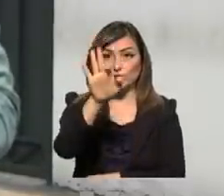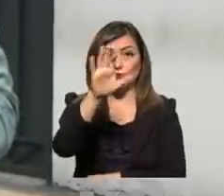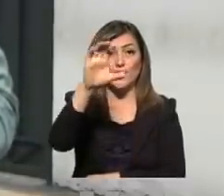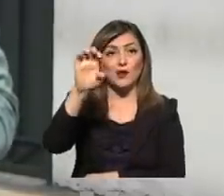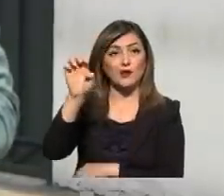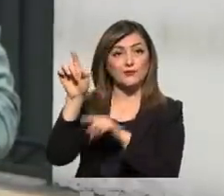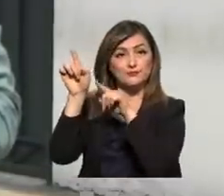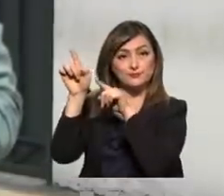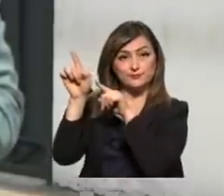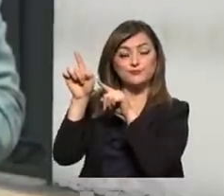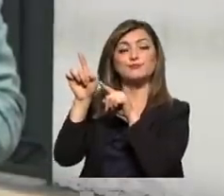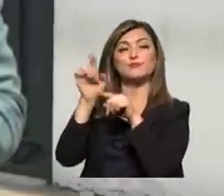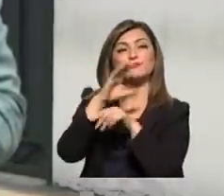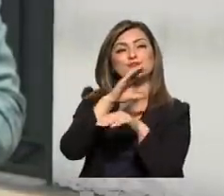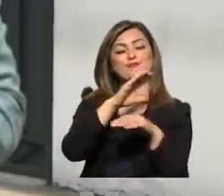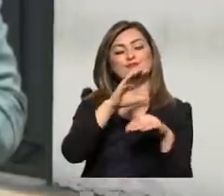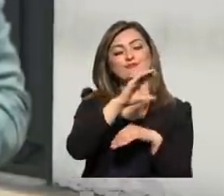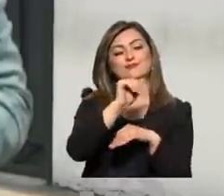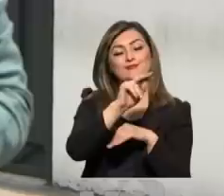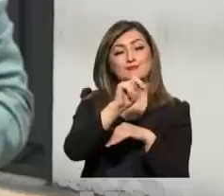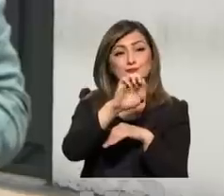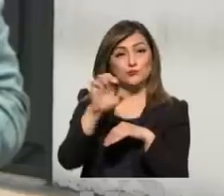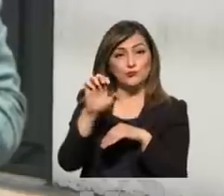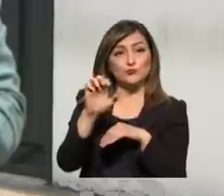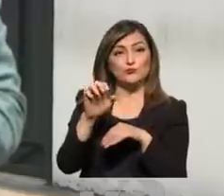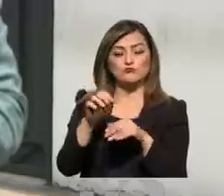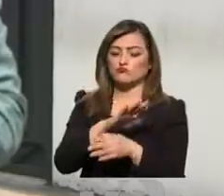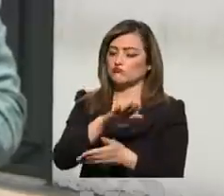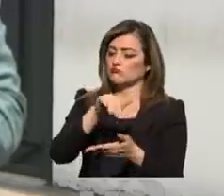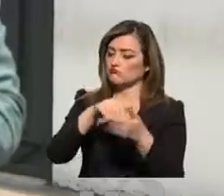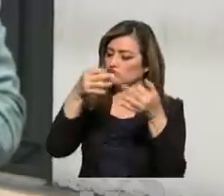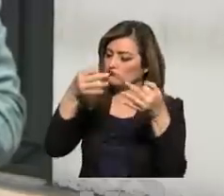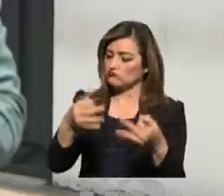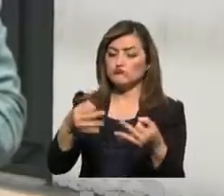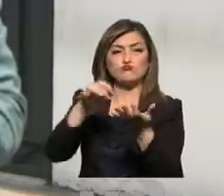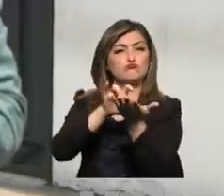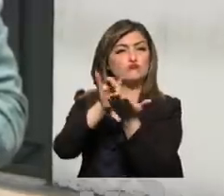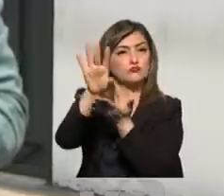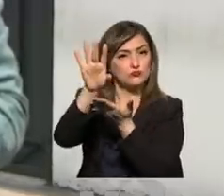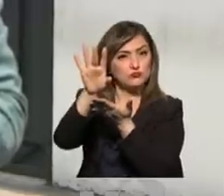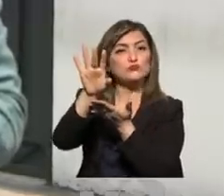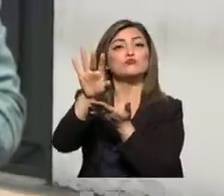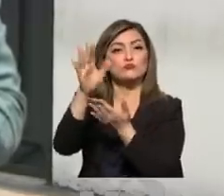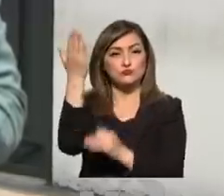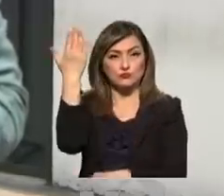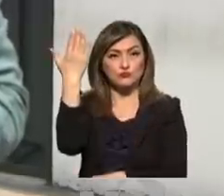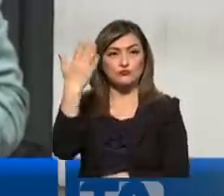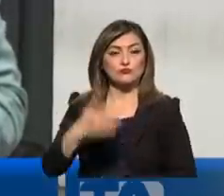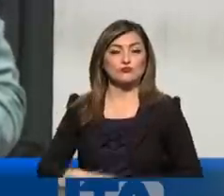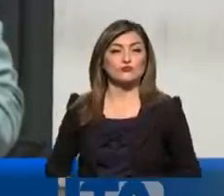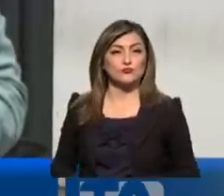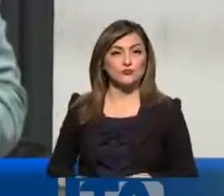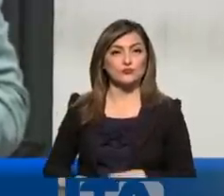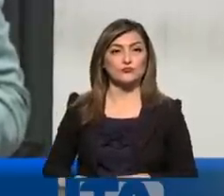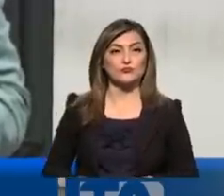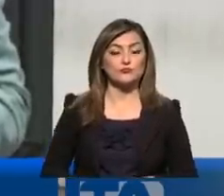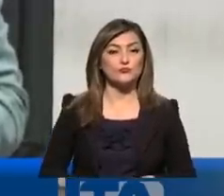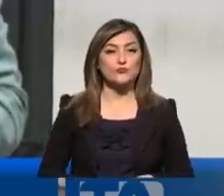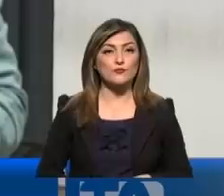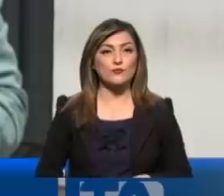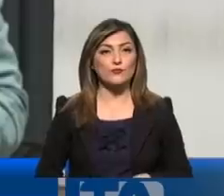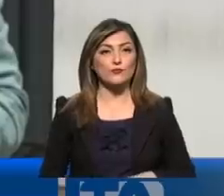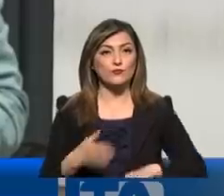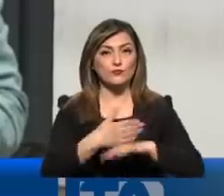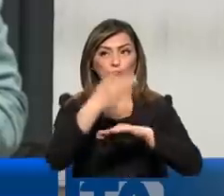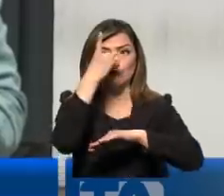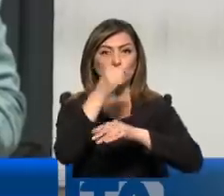Contencioso Electoral ha ratificado la remoción del alcalde de Quito, Jorge Yunda, generada por el